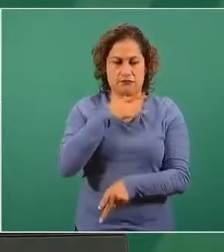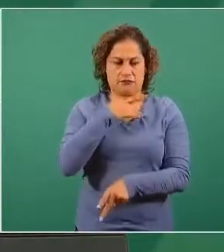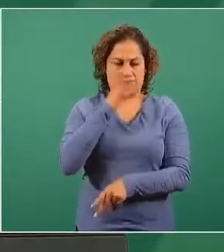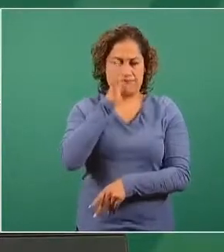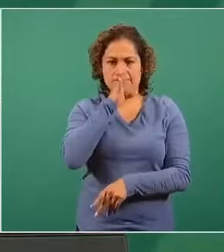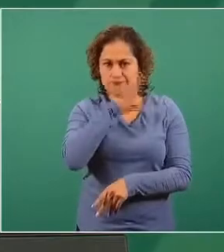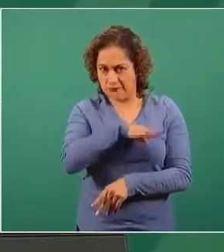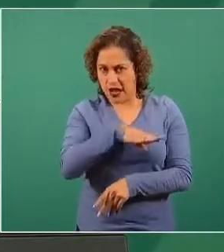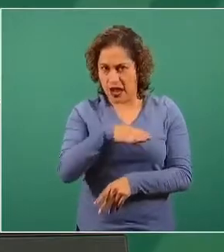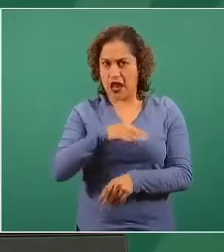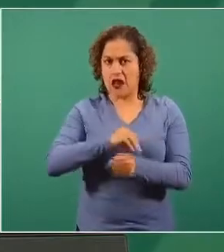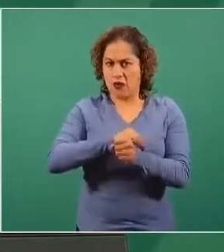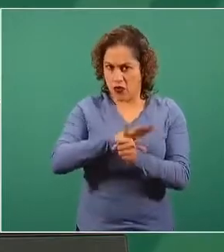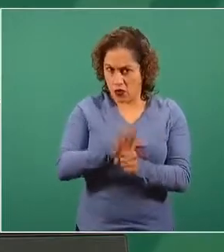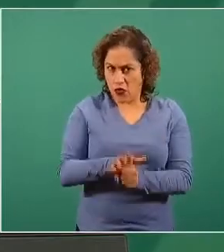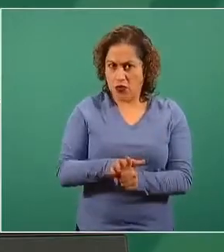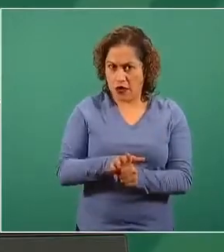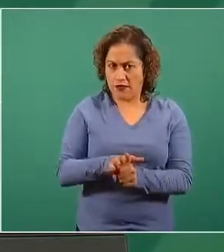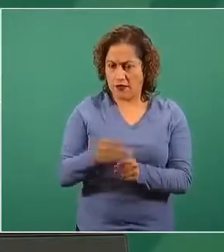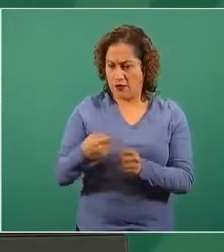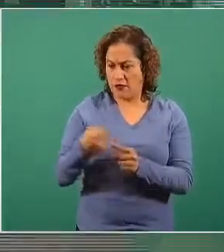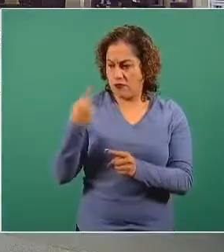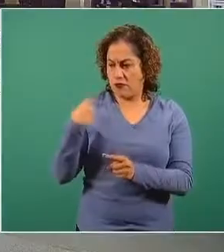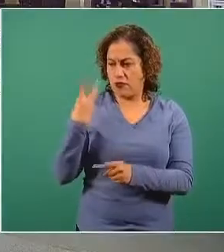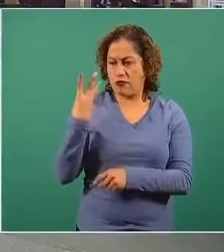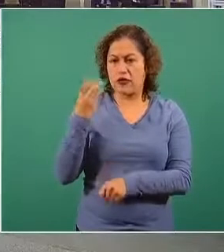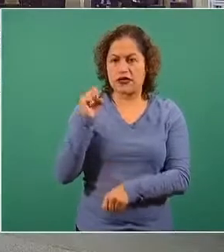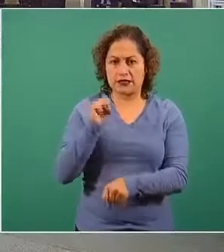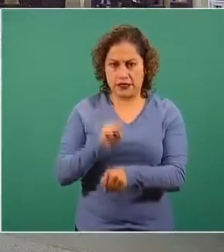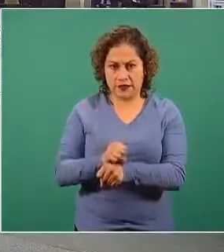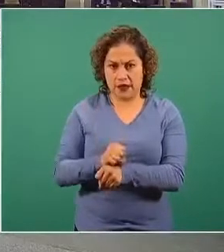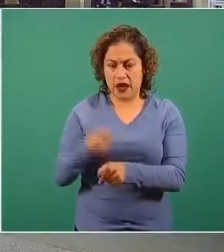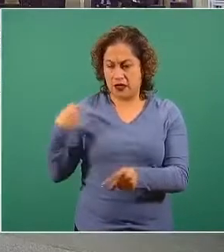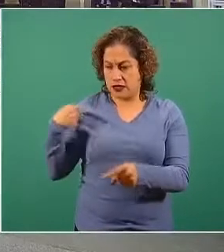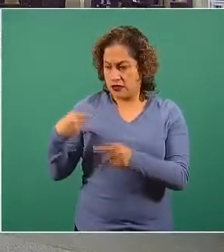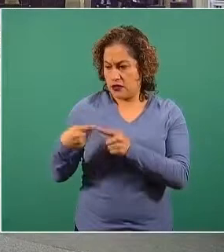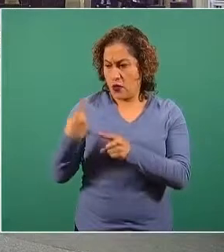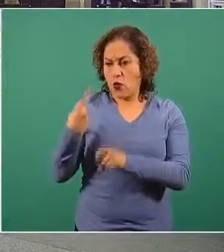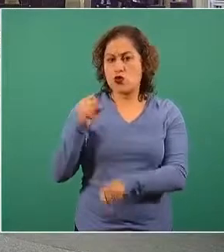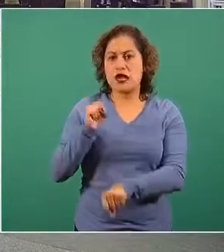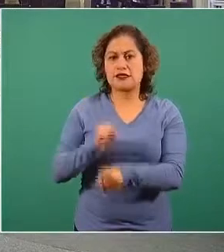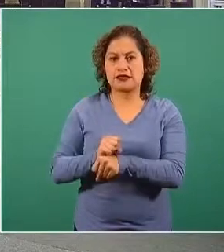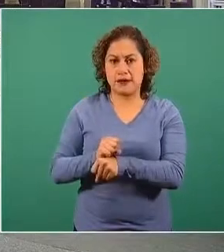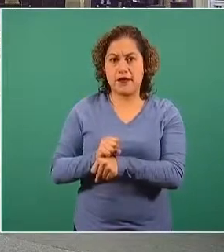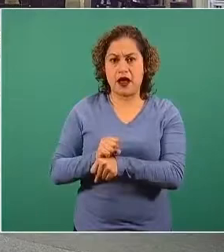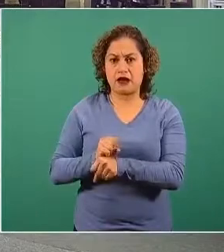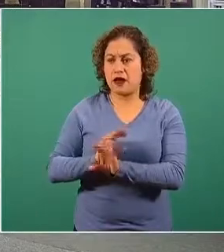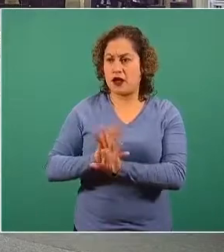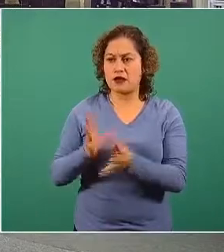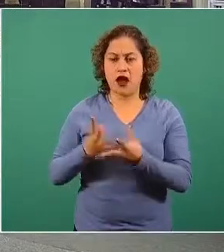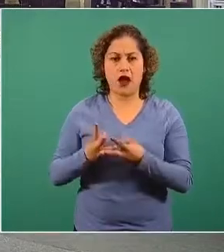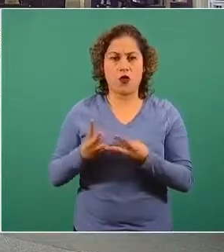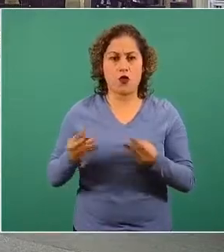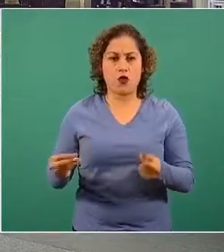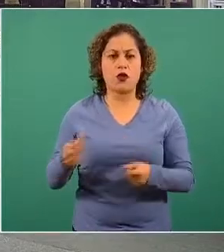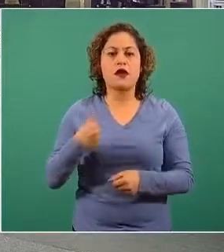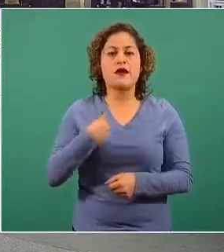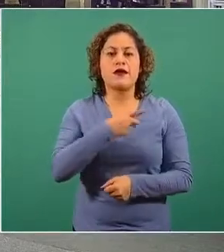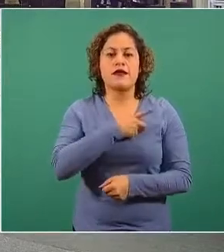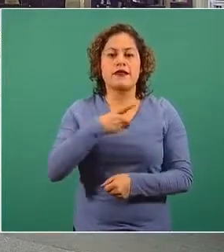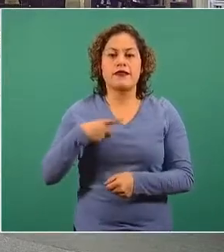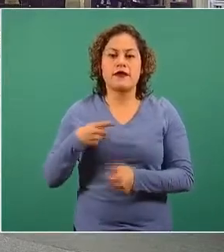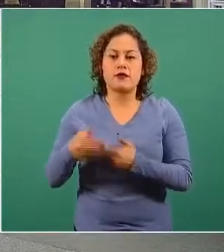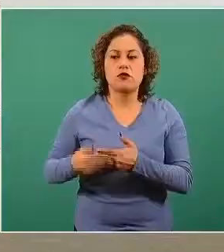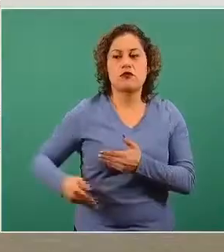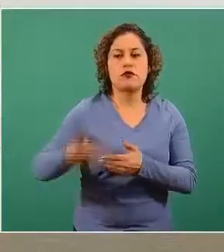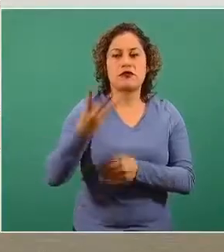hace 3 semanas y concluí hace una semana, tengo que esperarme otras 3 semanas para poderme aplicar